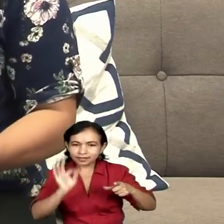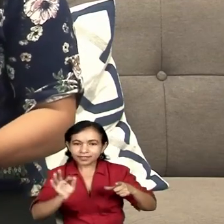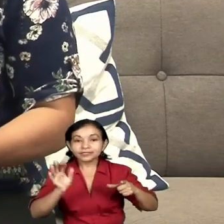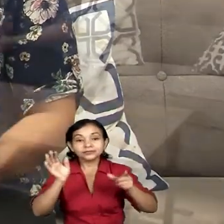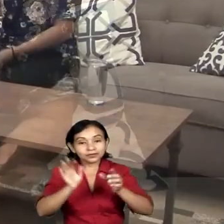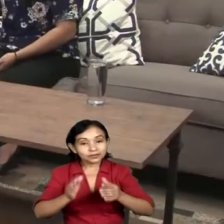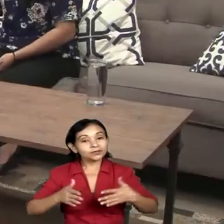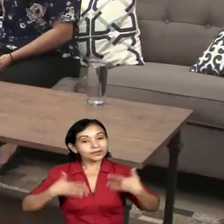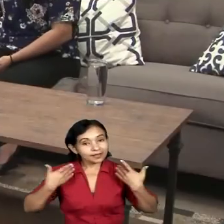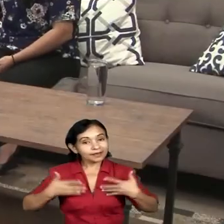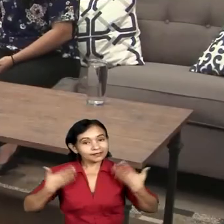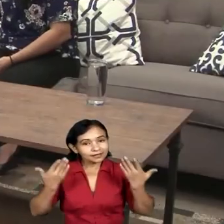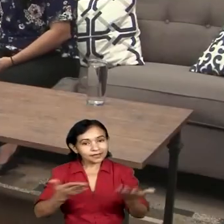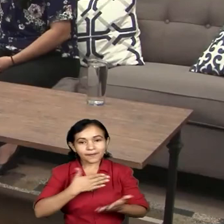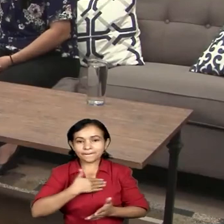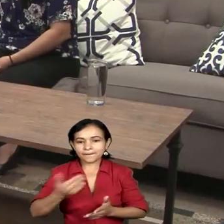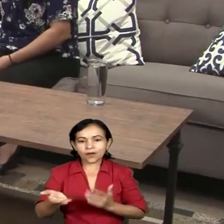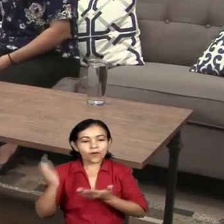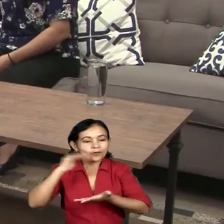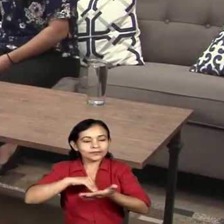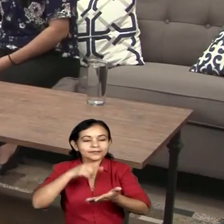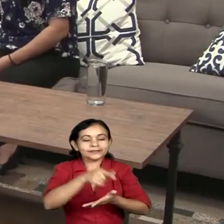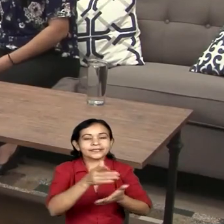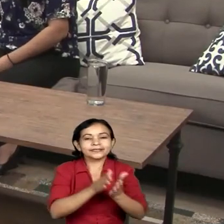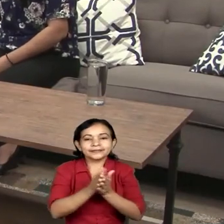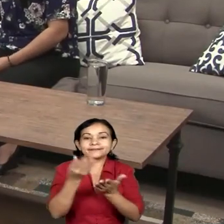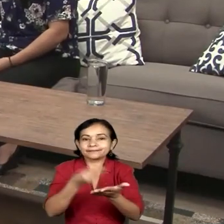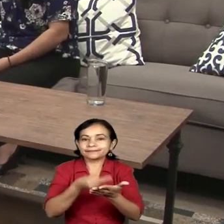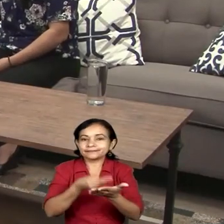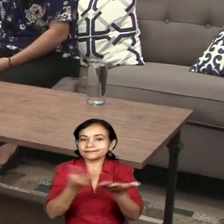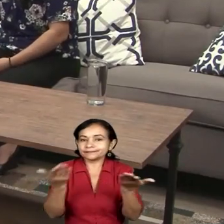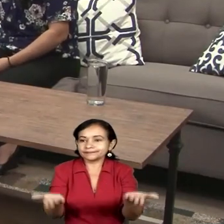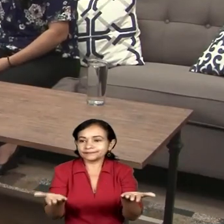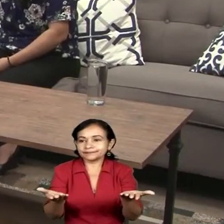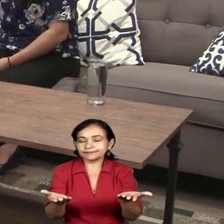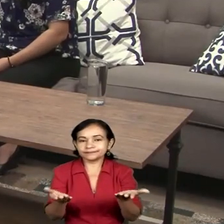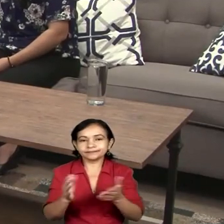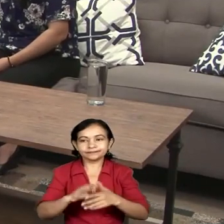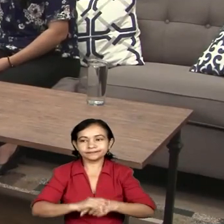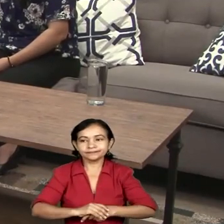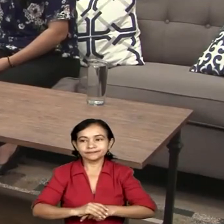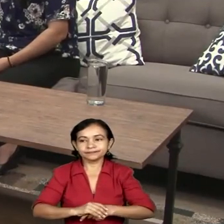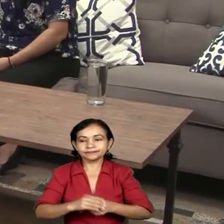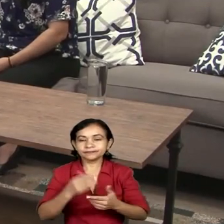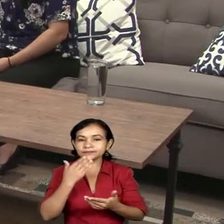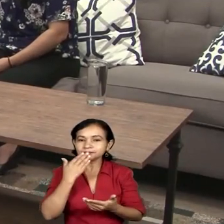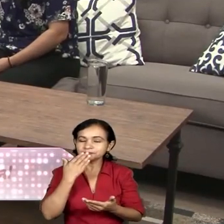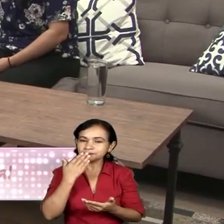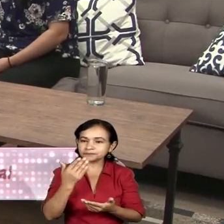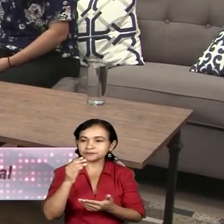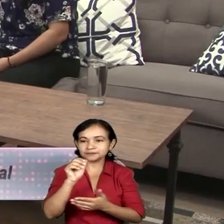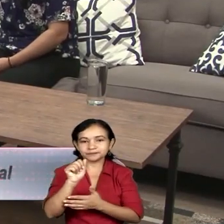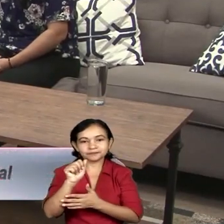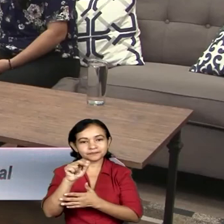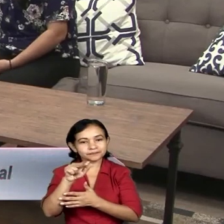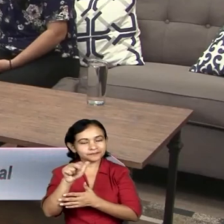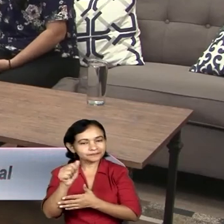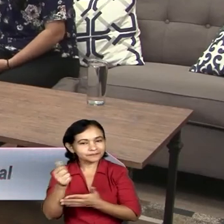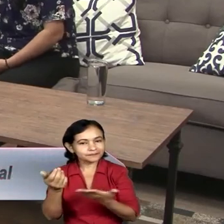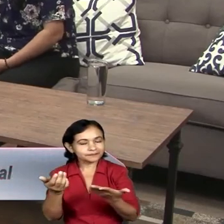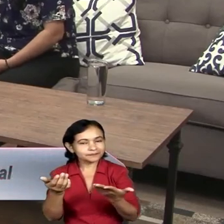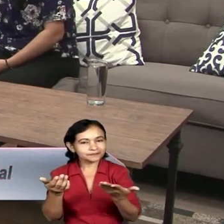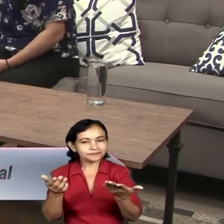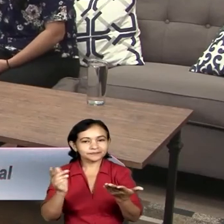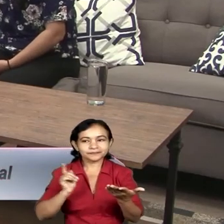hace feliz y te hace regresar a cualquier local. Precisamente. Bueno, Ana, no sé si tenés